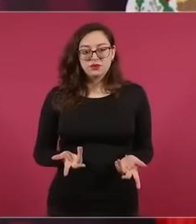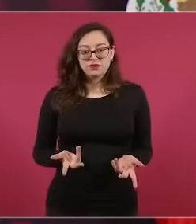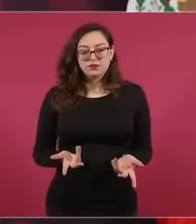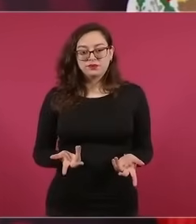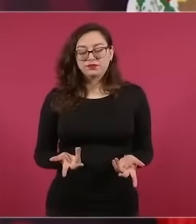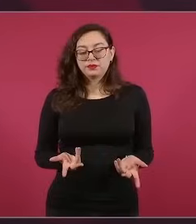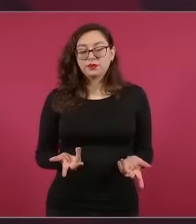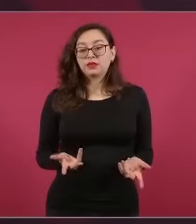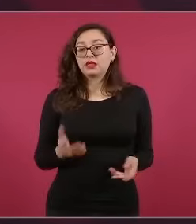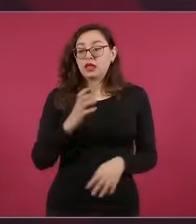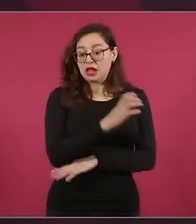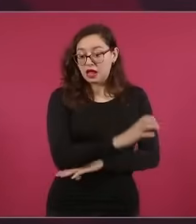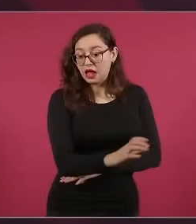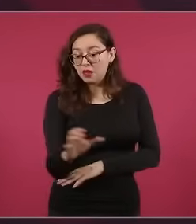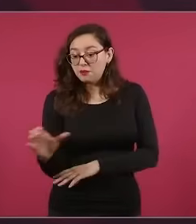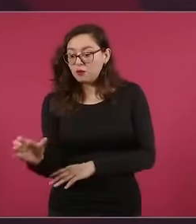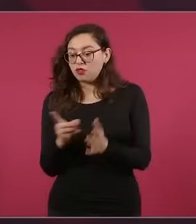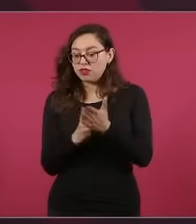los campesinos, a la tierra,